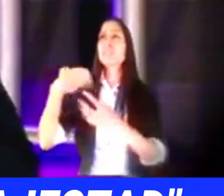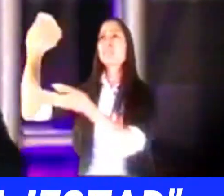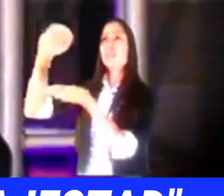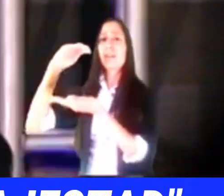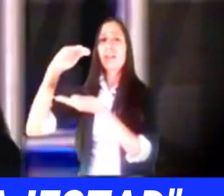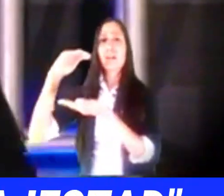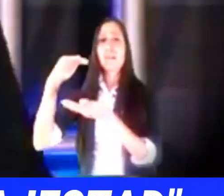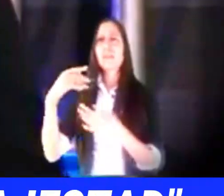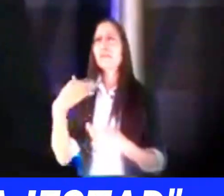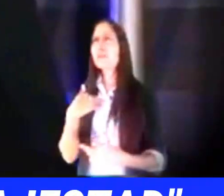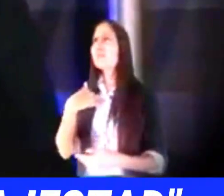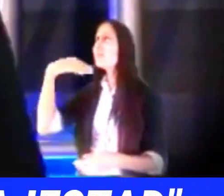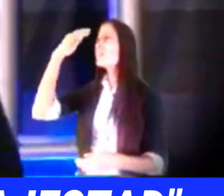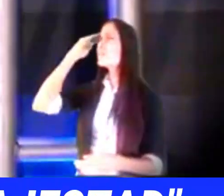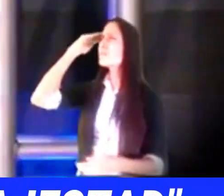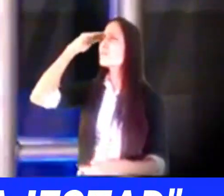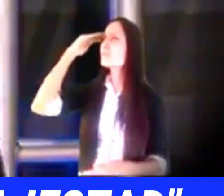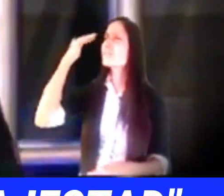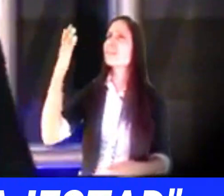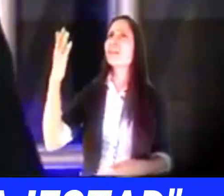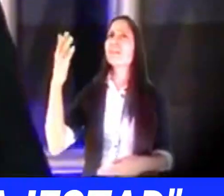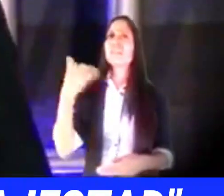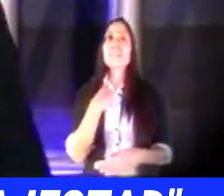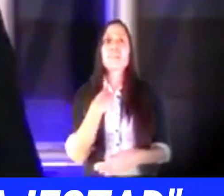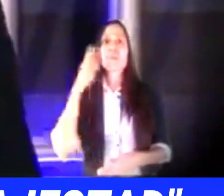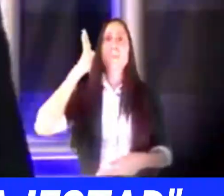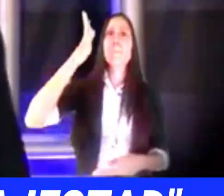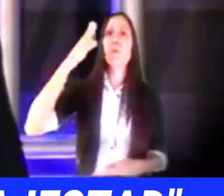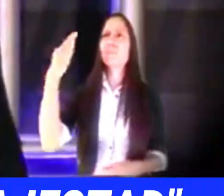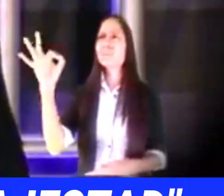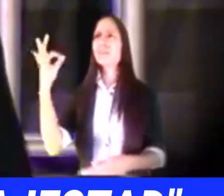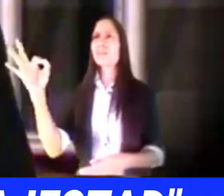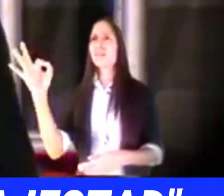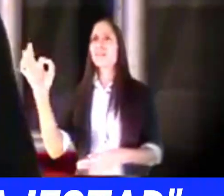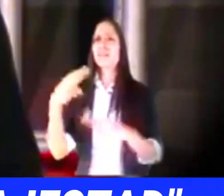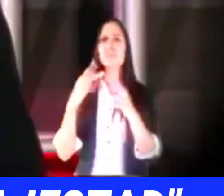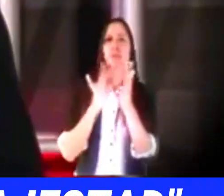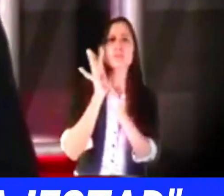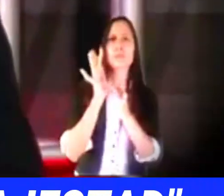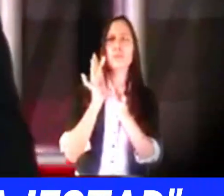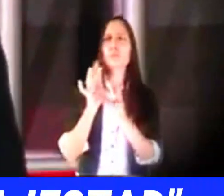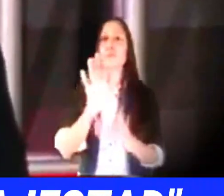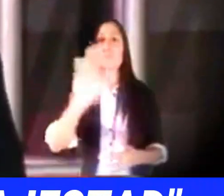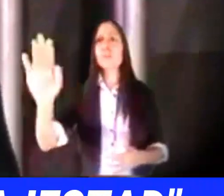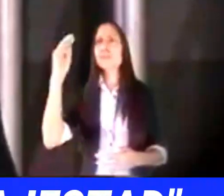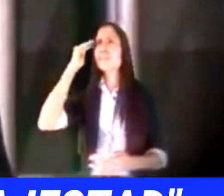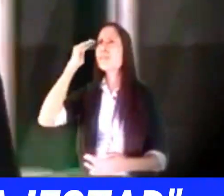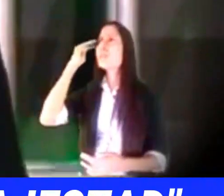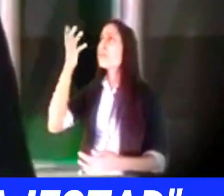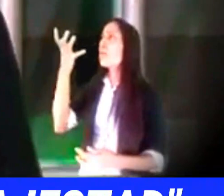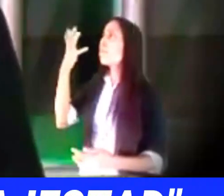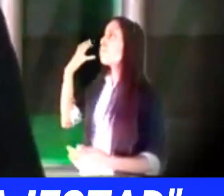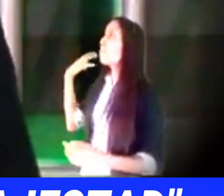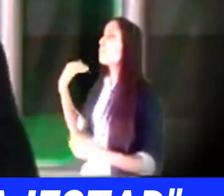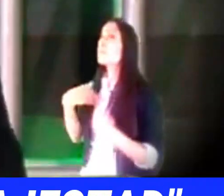iba a imaginar yo un día predicar este nombre? ¿Qué se iba a imaginar usted un día disfrutar del Espíritu